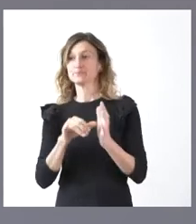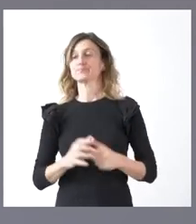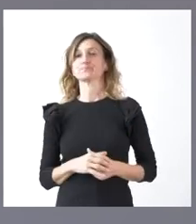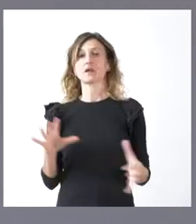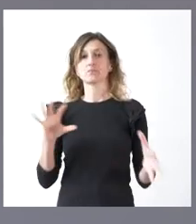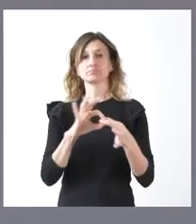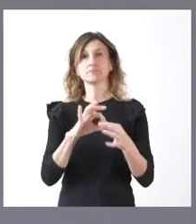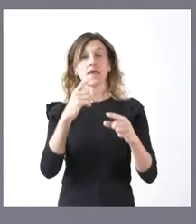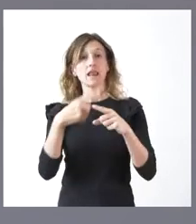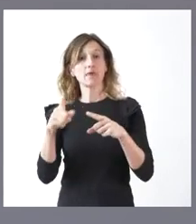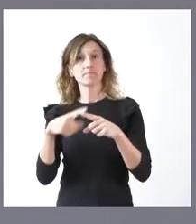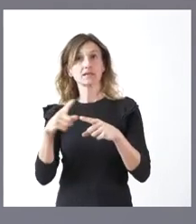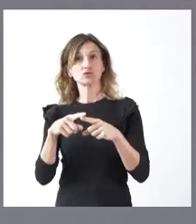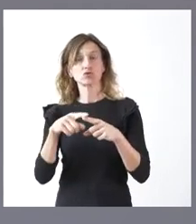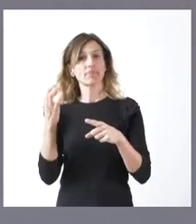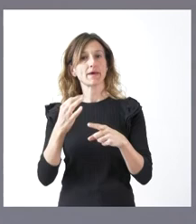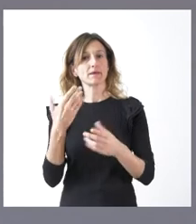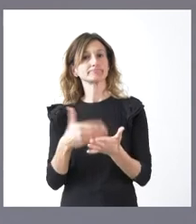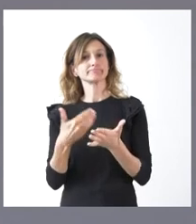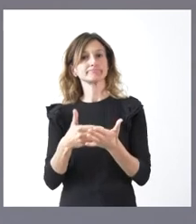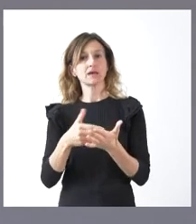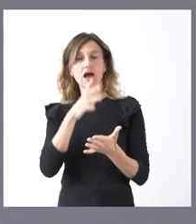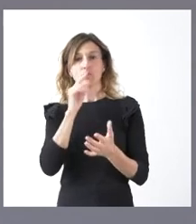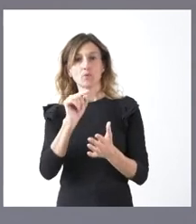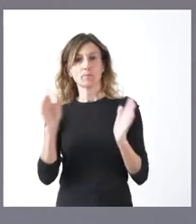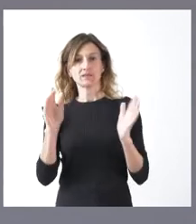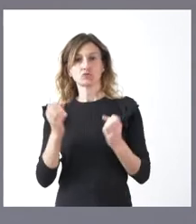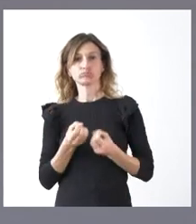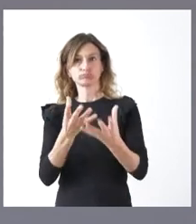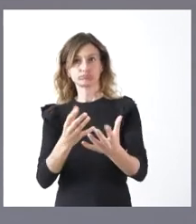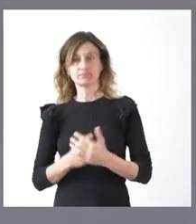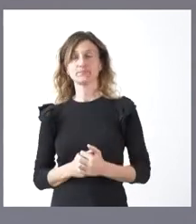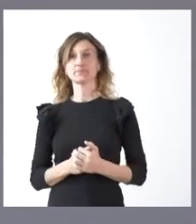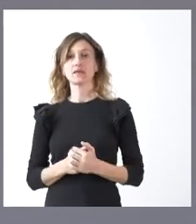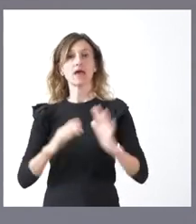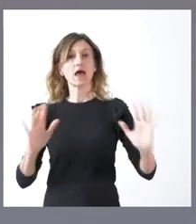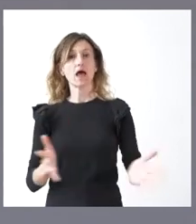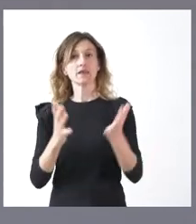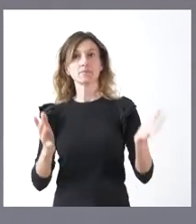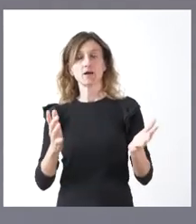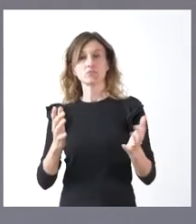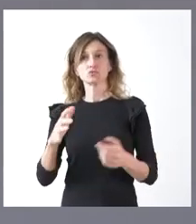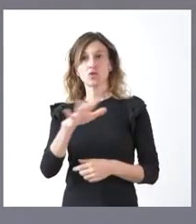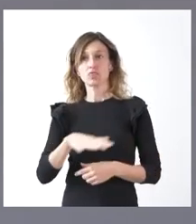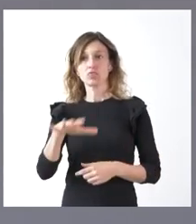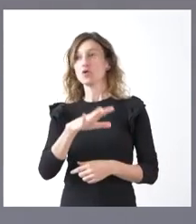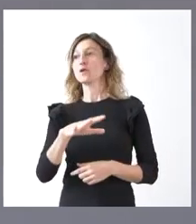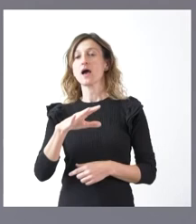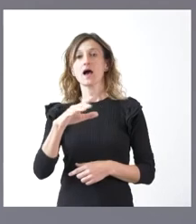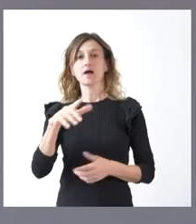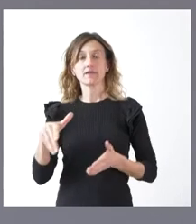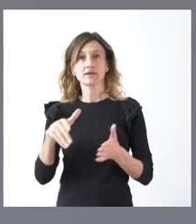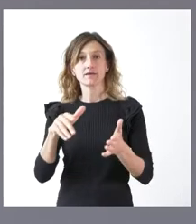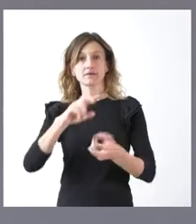que nos parece que hay que poner de manifiesto también en este momento por tanto le animamos al organismo de Cuenca y al gobierno a